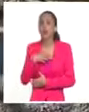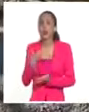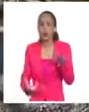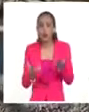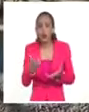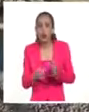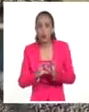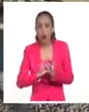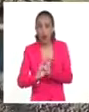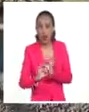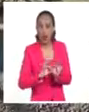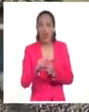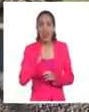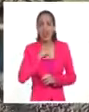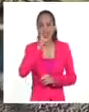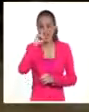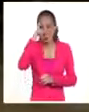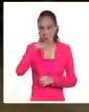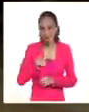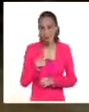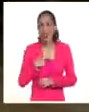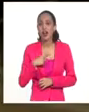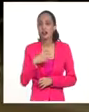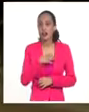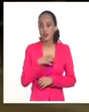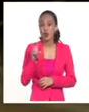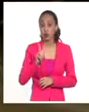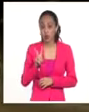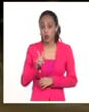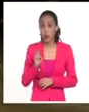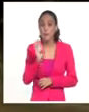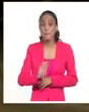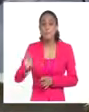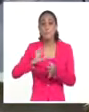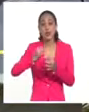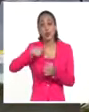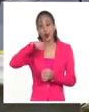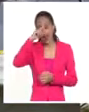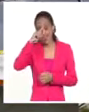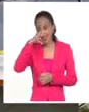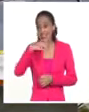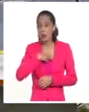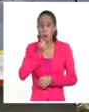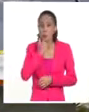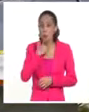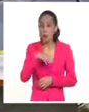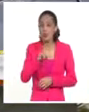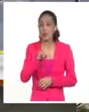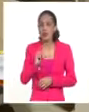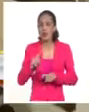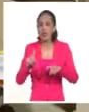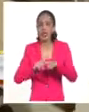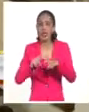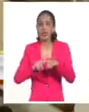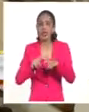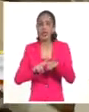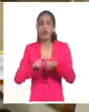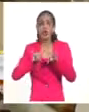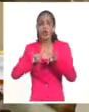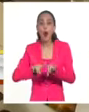leña, biogás, 2 biogás. Es decir que tenemos más de 20 kilowatt hora